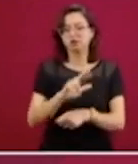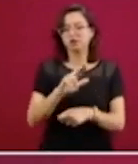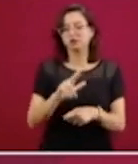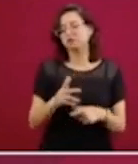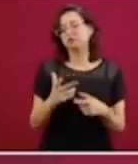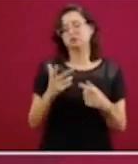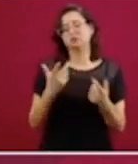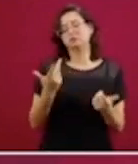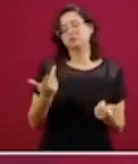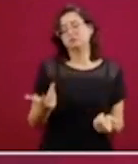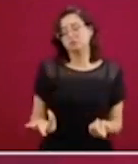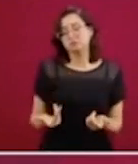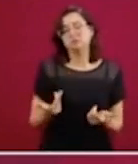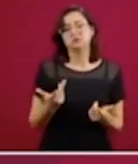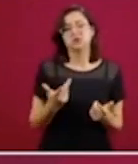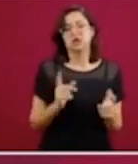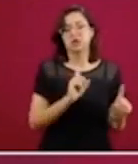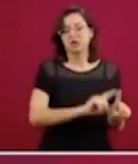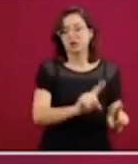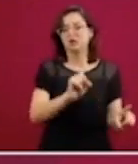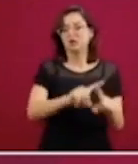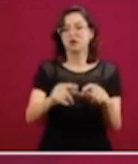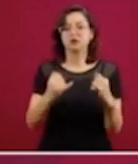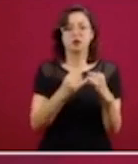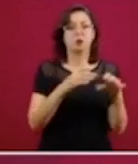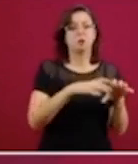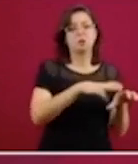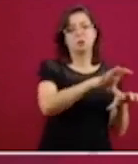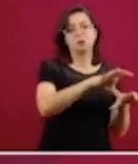sus órganos desconcentrados,